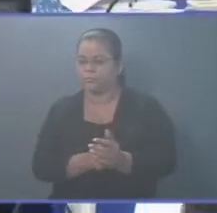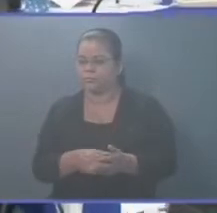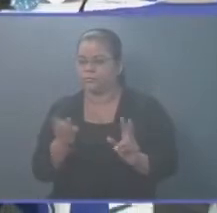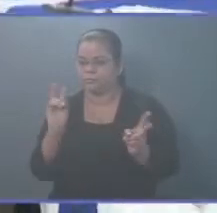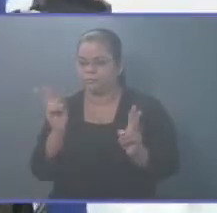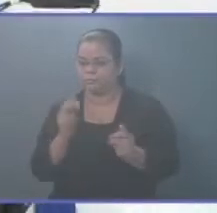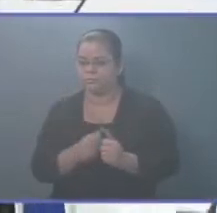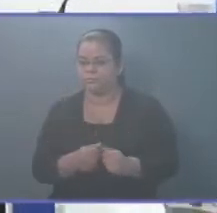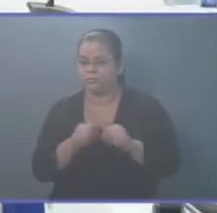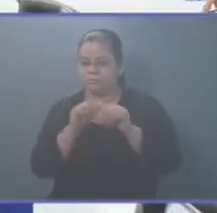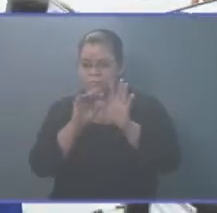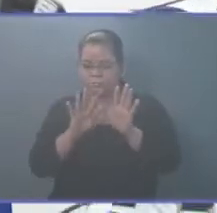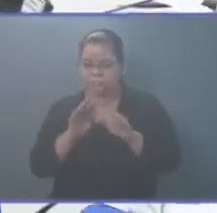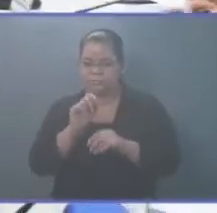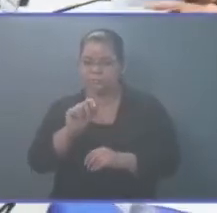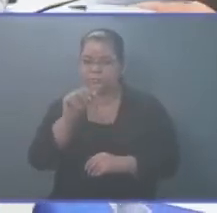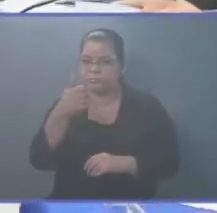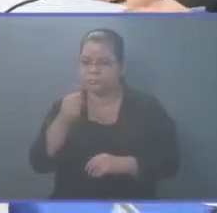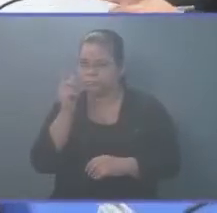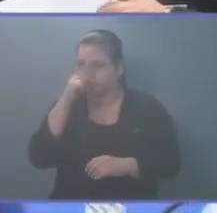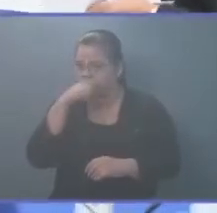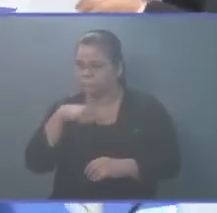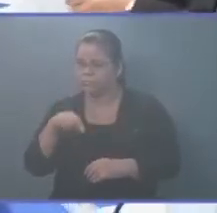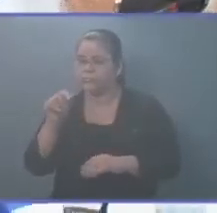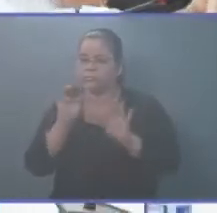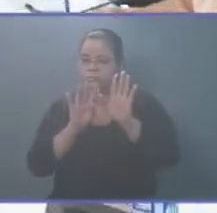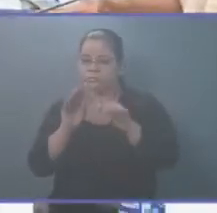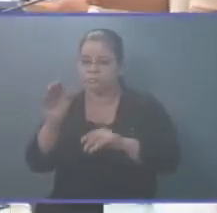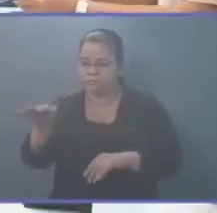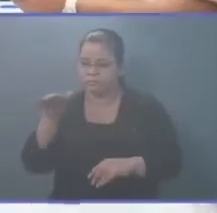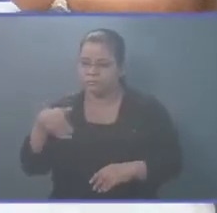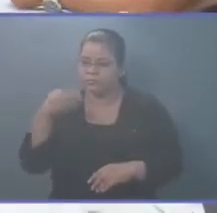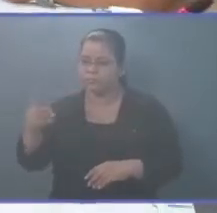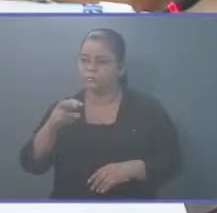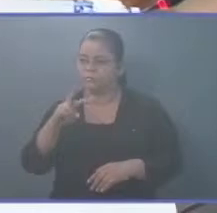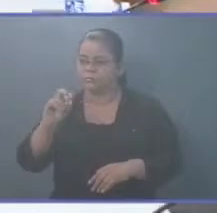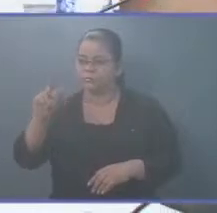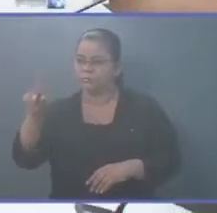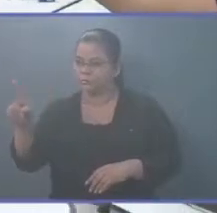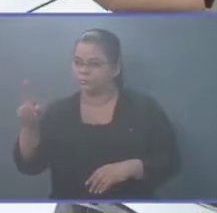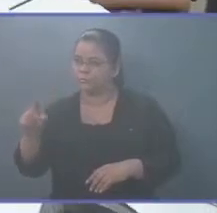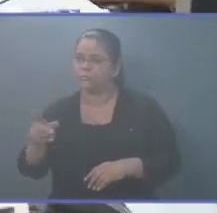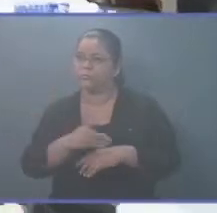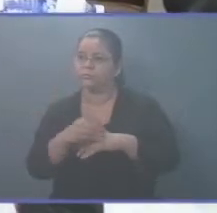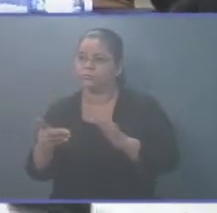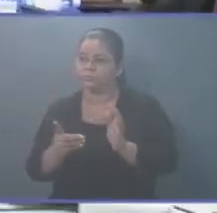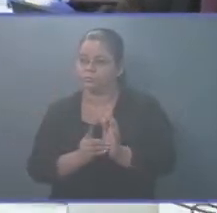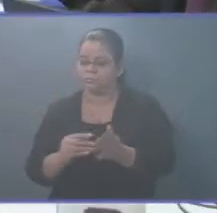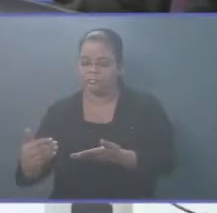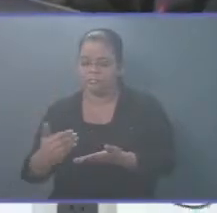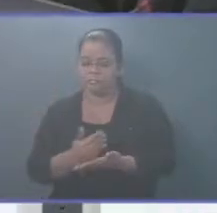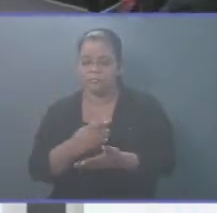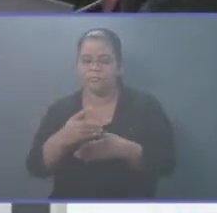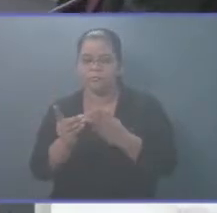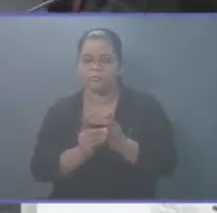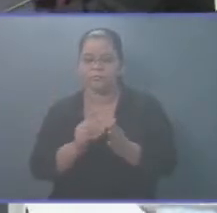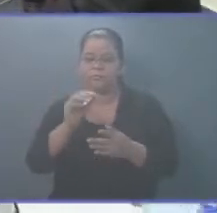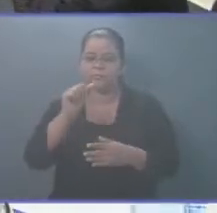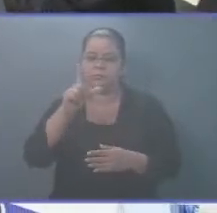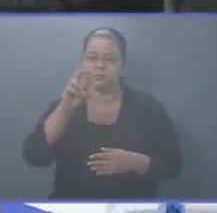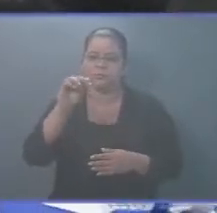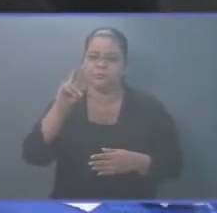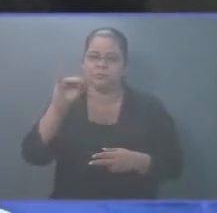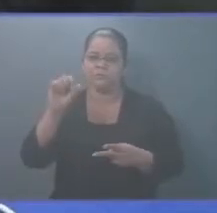a las 9:10 del día martes 9 de marzo del año 2021. Presente los diputados José Antonio Almendaris